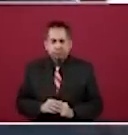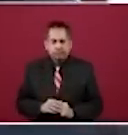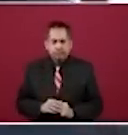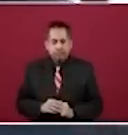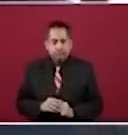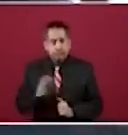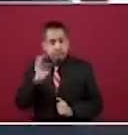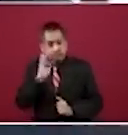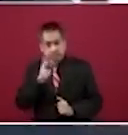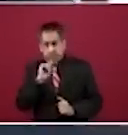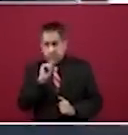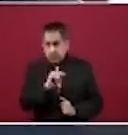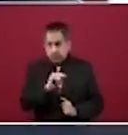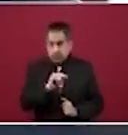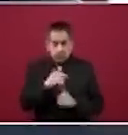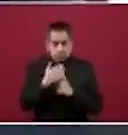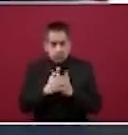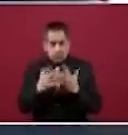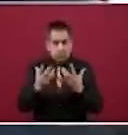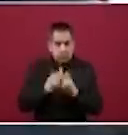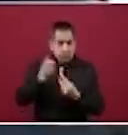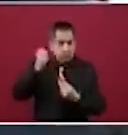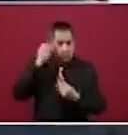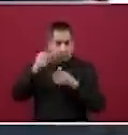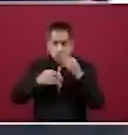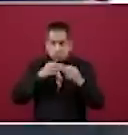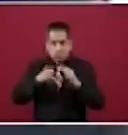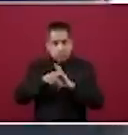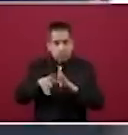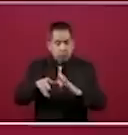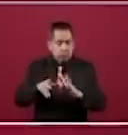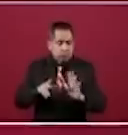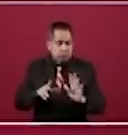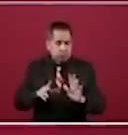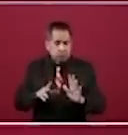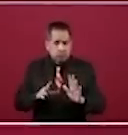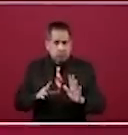si van a tener una conferencia de prensa en la